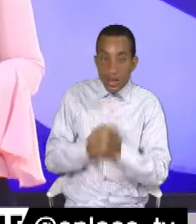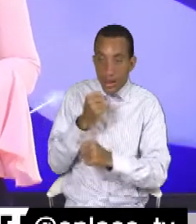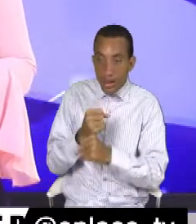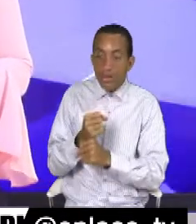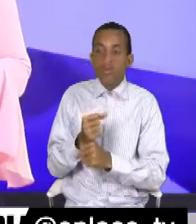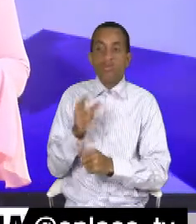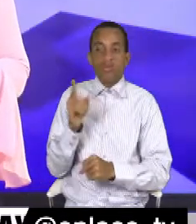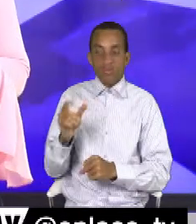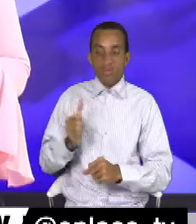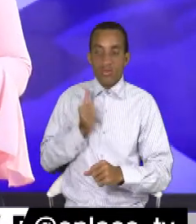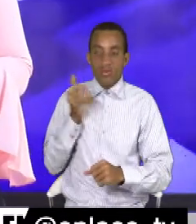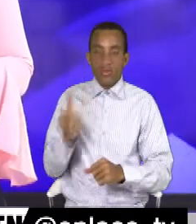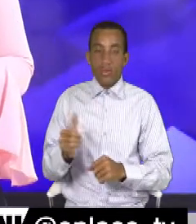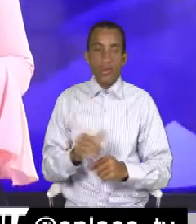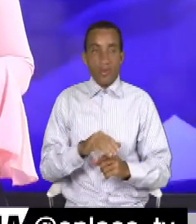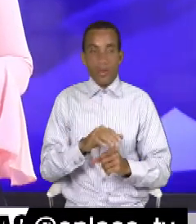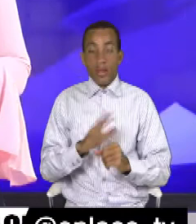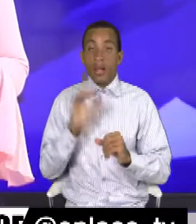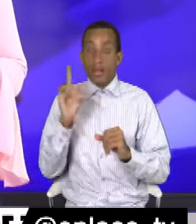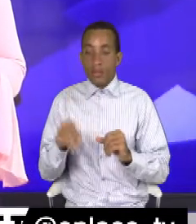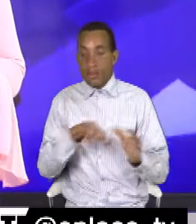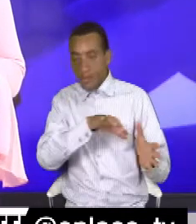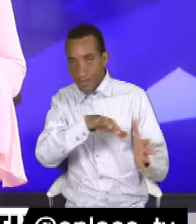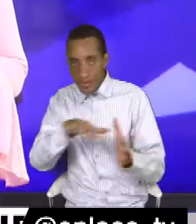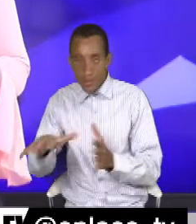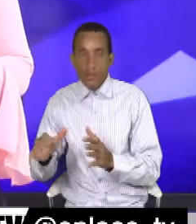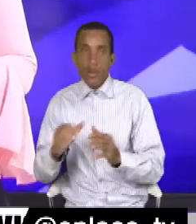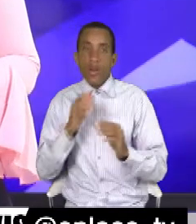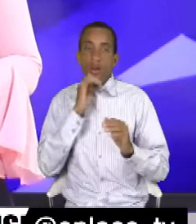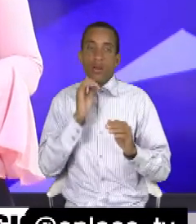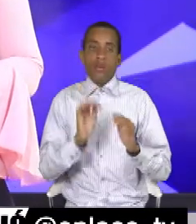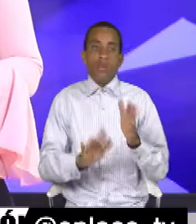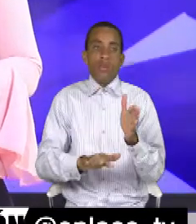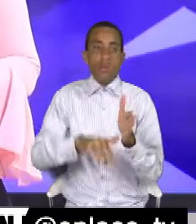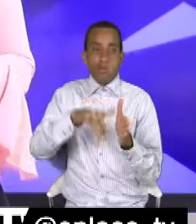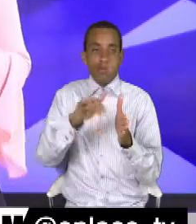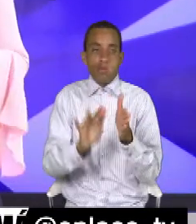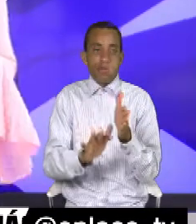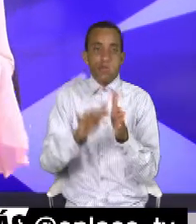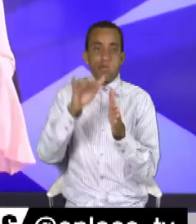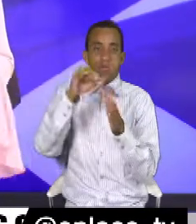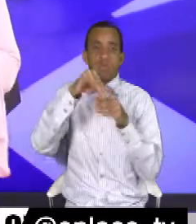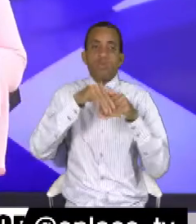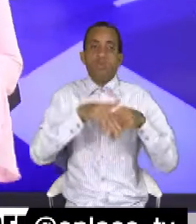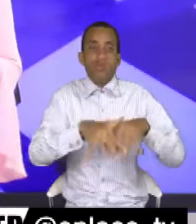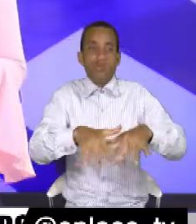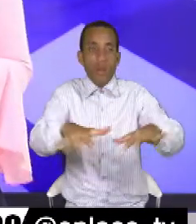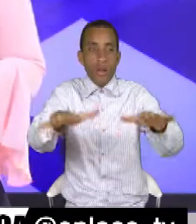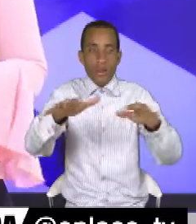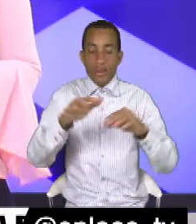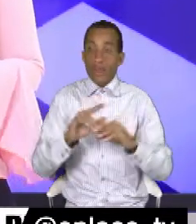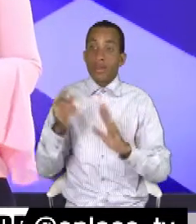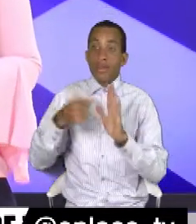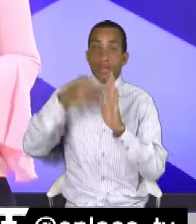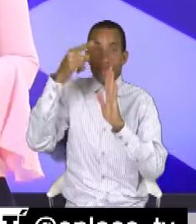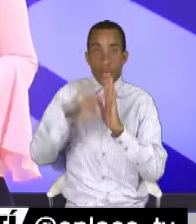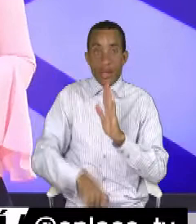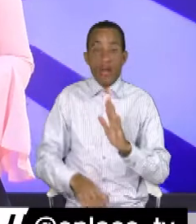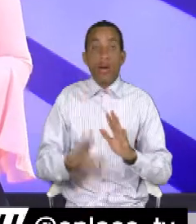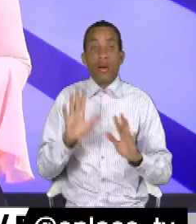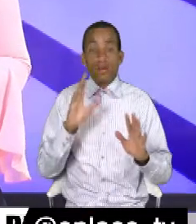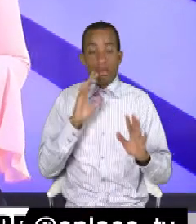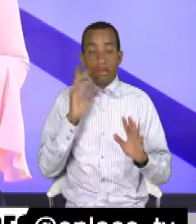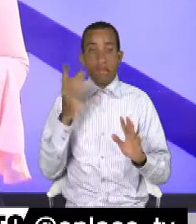También estaremos hablando de las inundaciones que ha dejado la creciente del río Magdalena, en donde autoridades han declarado la